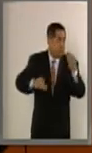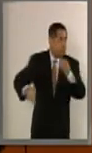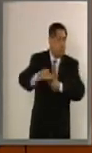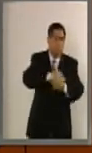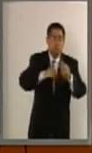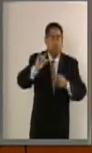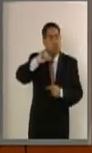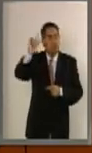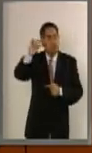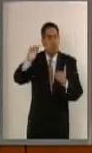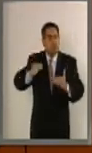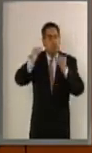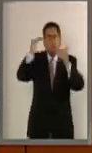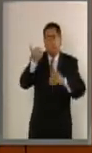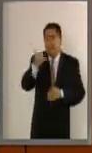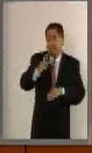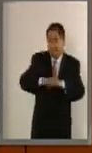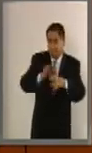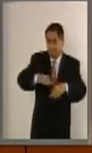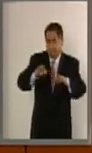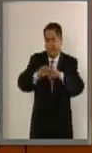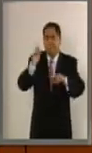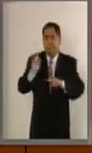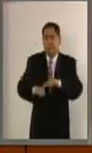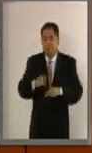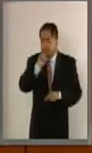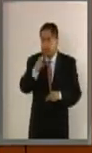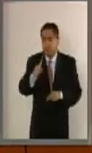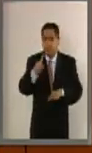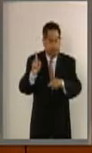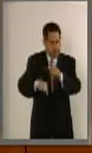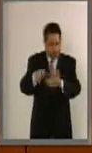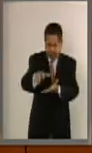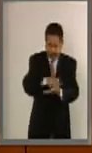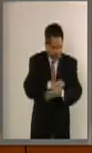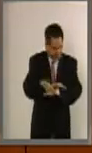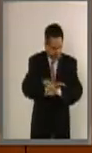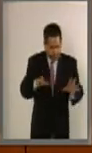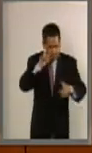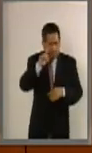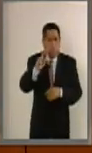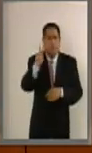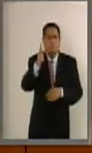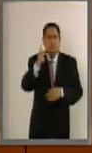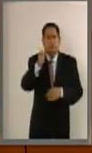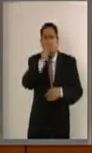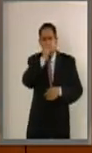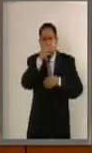funcionarios y, sobre todo, eliminar los gastos de publicidad